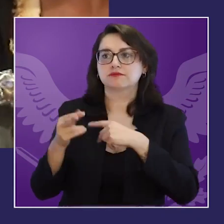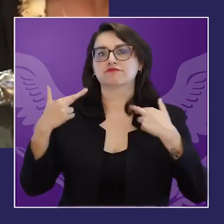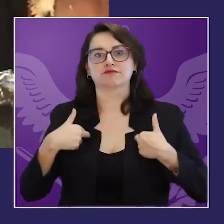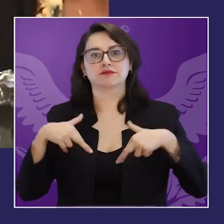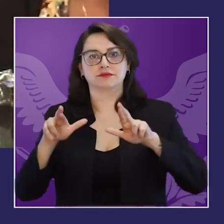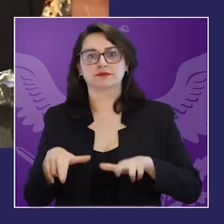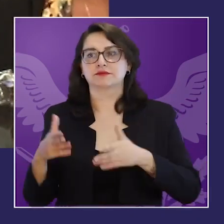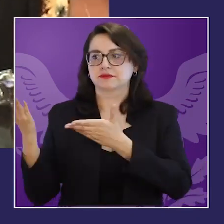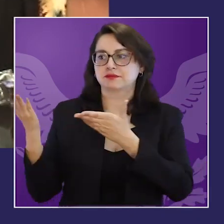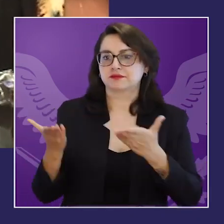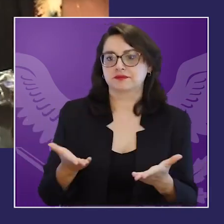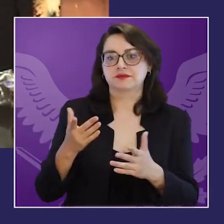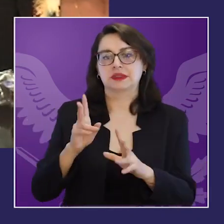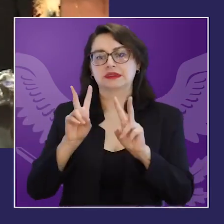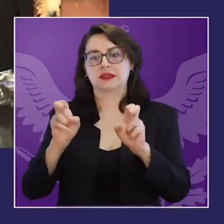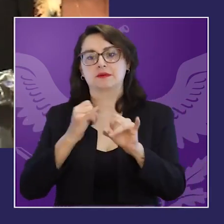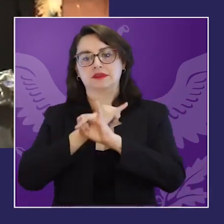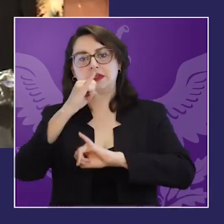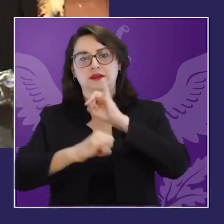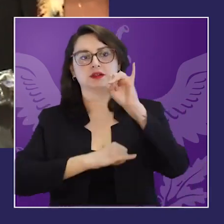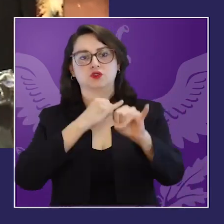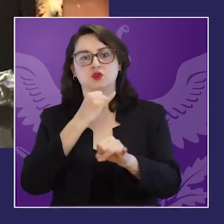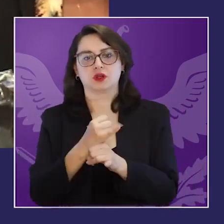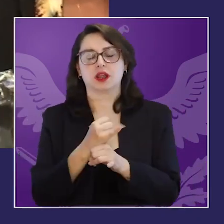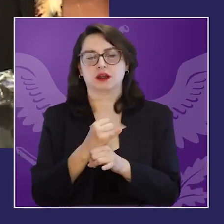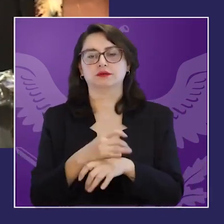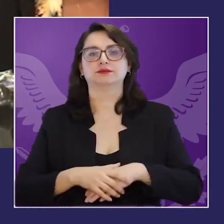hablará, no pudo estar aquí, pero quería